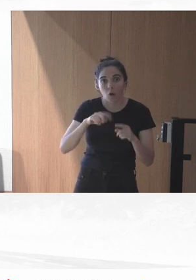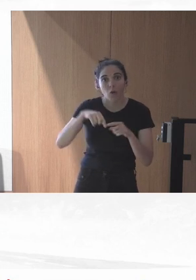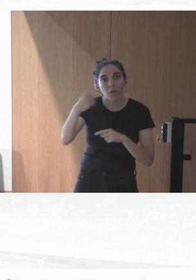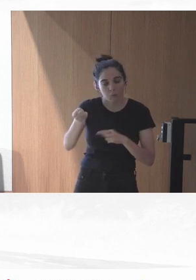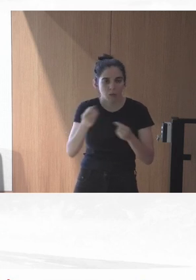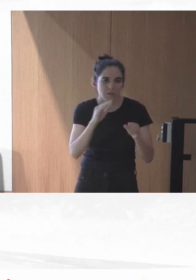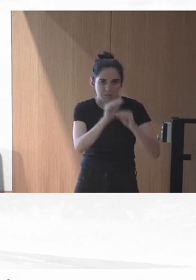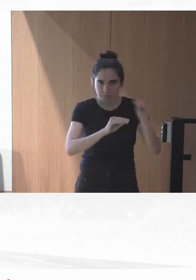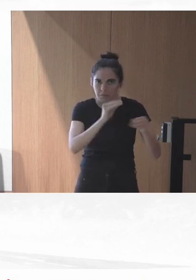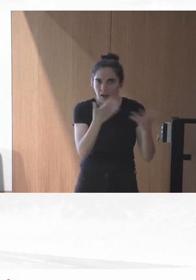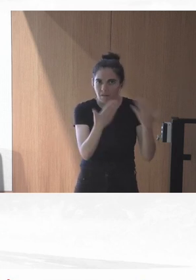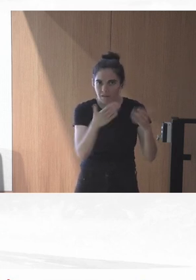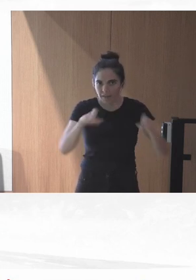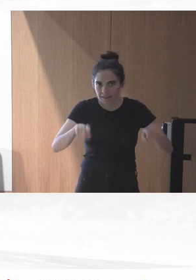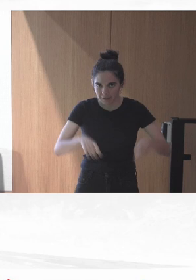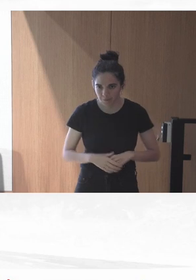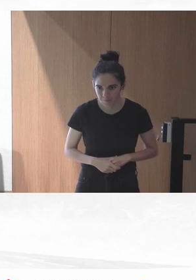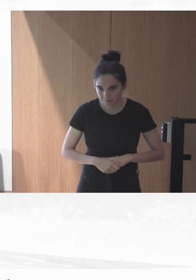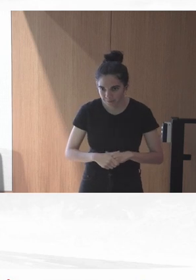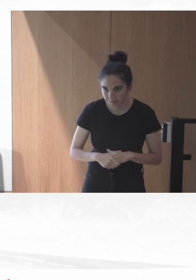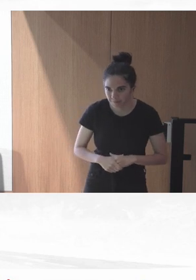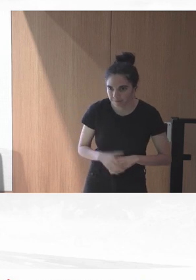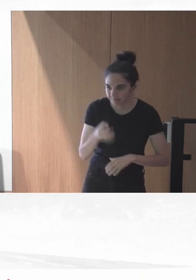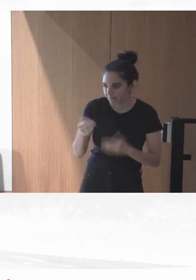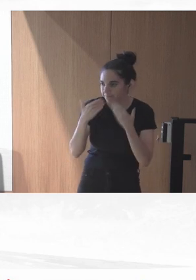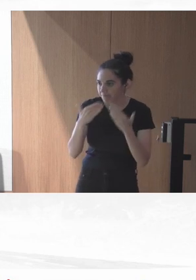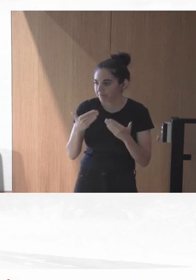en el descanso. Estupendo, gracias.